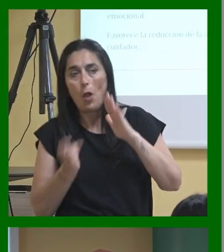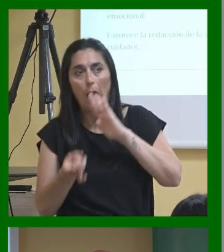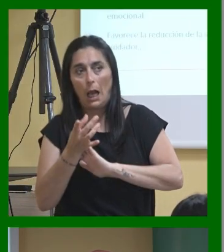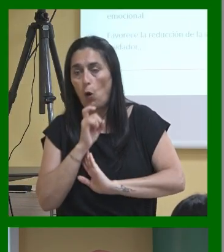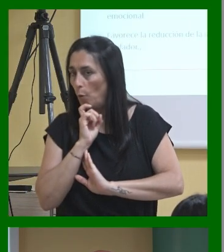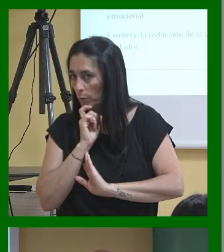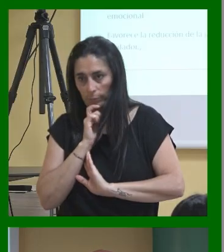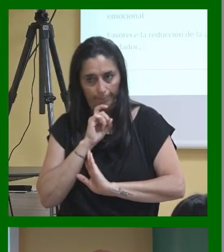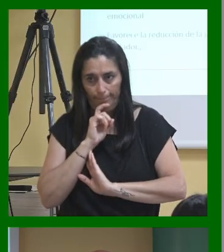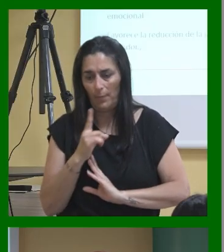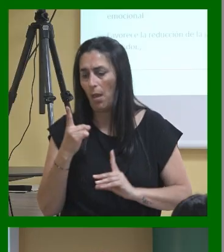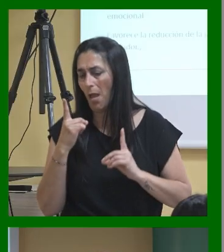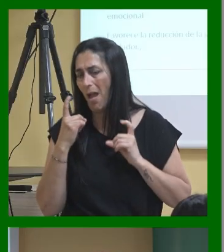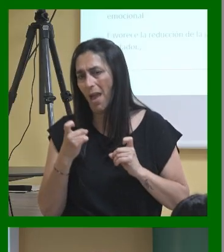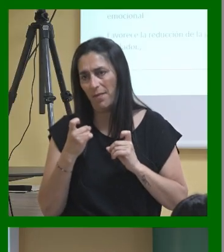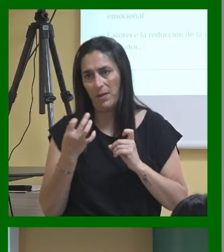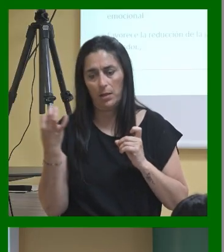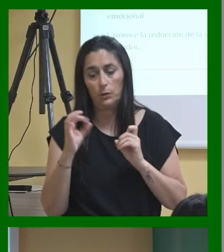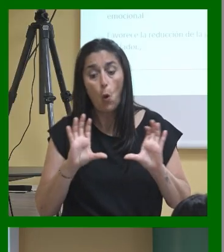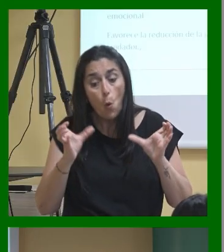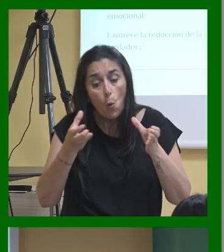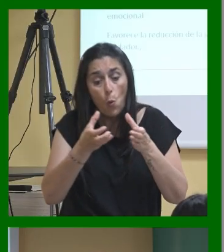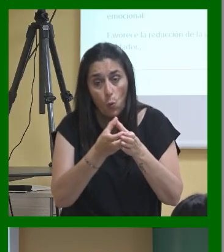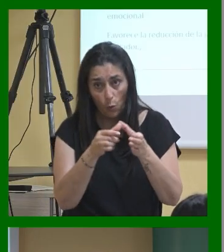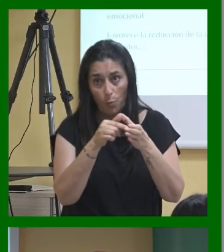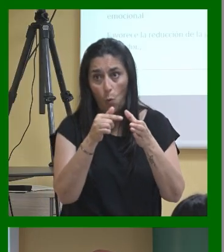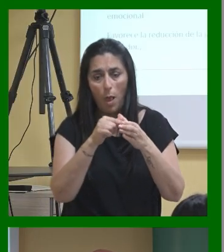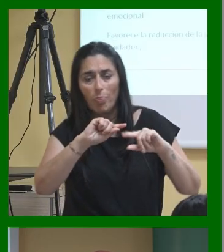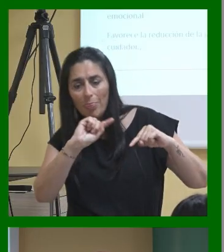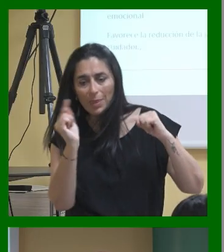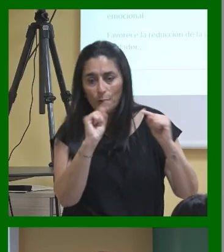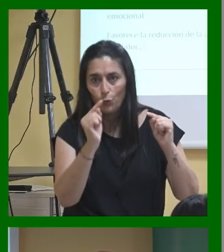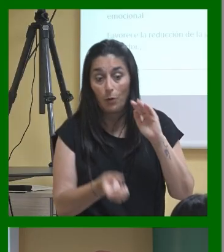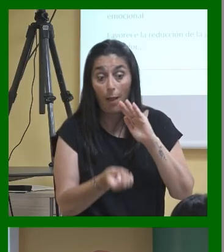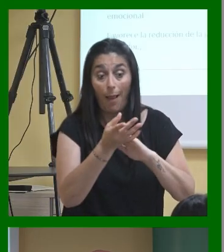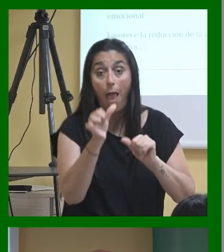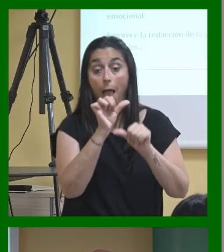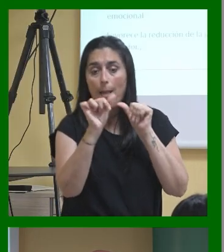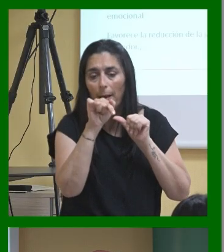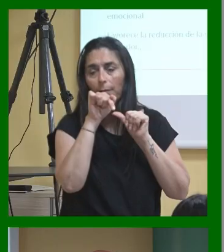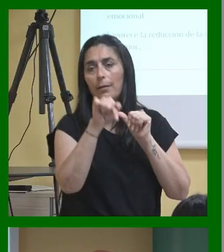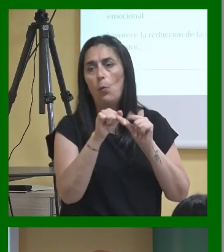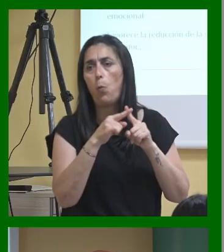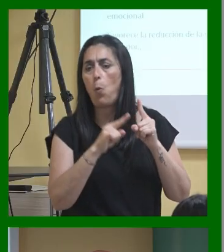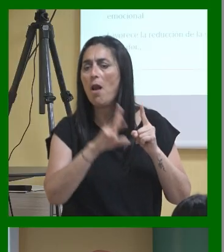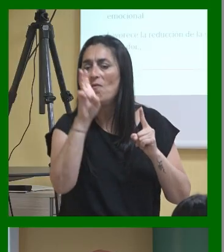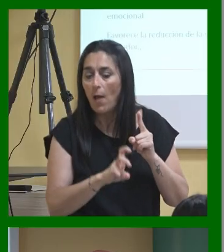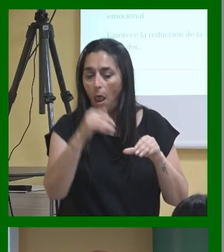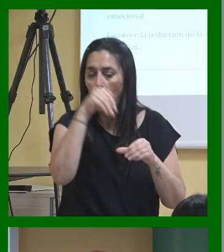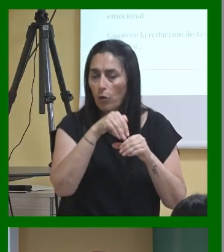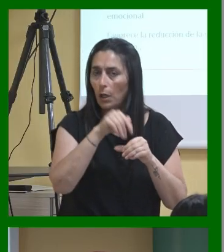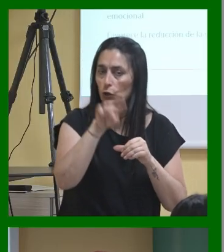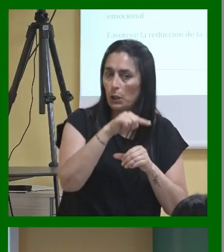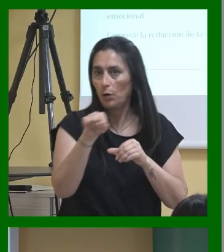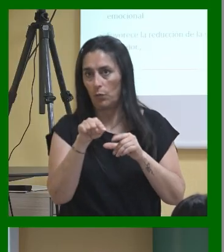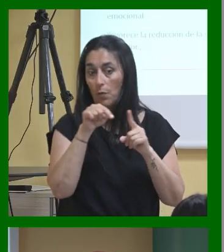Tenemos que colaborar necesariamente a través del focus group, creando focus group en primer lugar, determinando la validez de contenido de los ítems